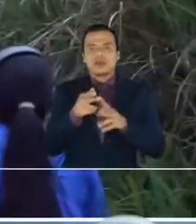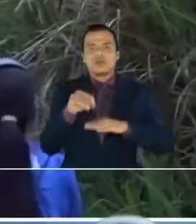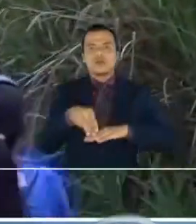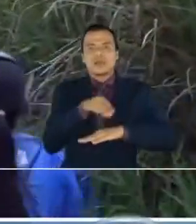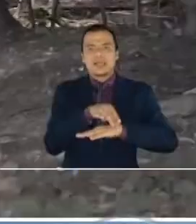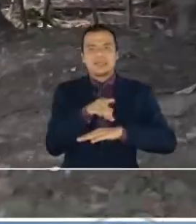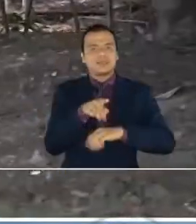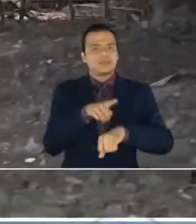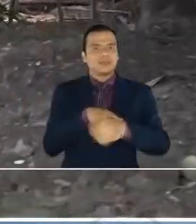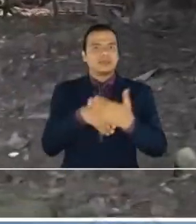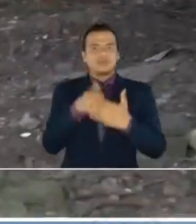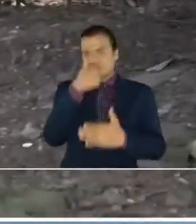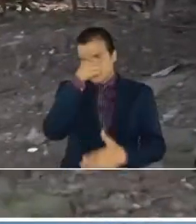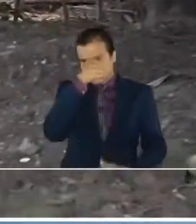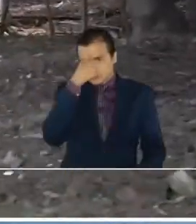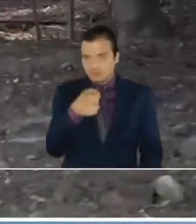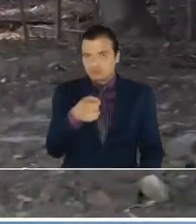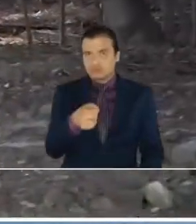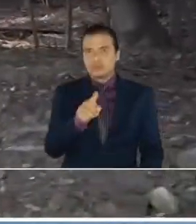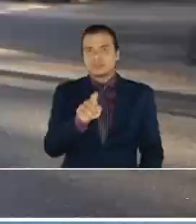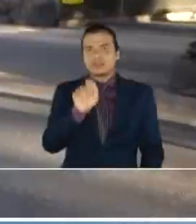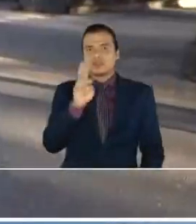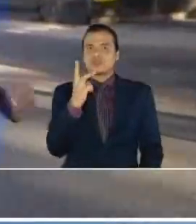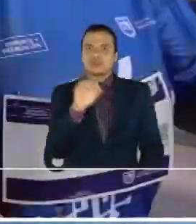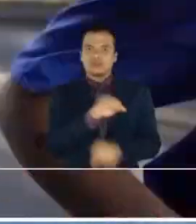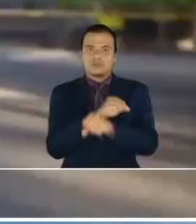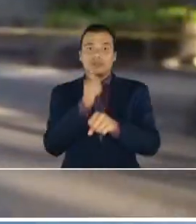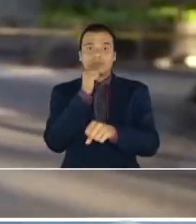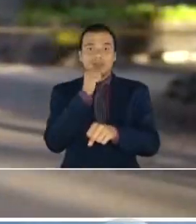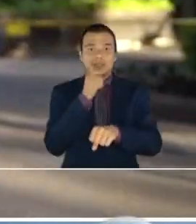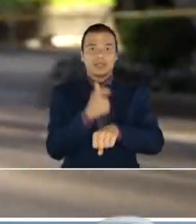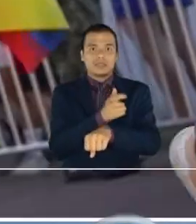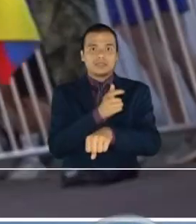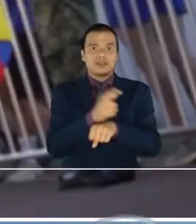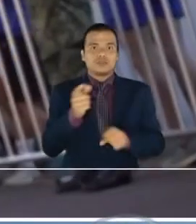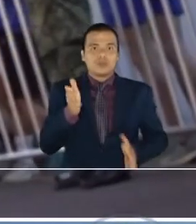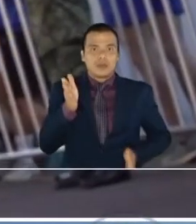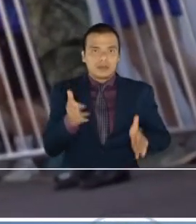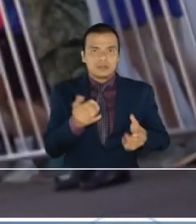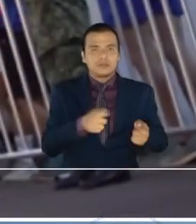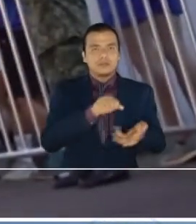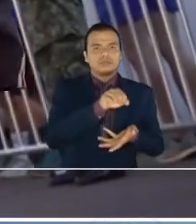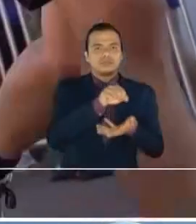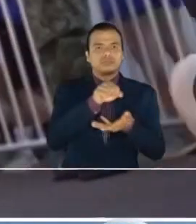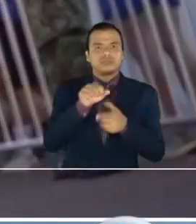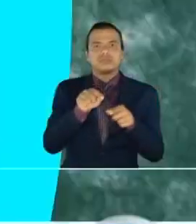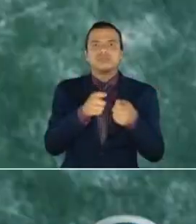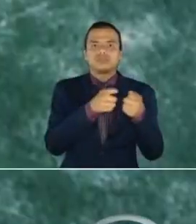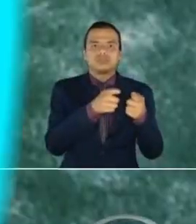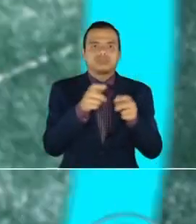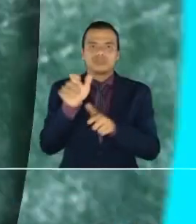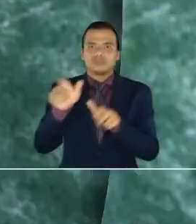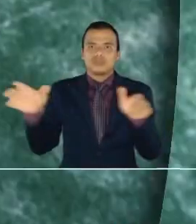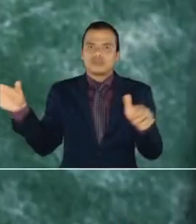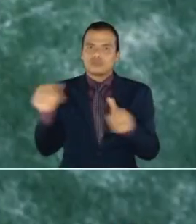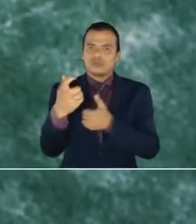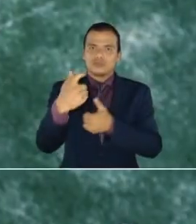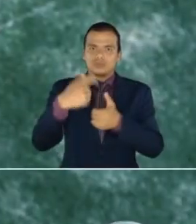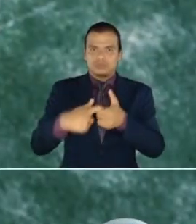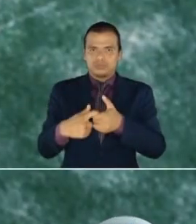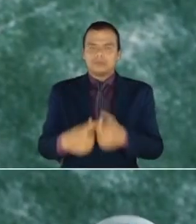participantes. Mañana sábado en el Estadio Pedro Grajales será la entrega de los kits para la carrera en la Comuna 18.